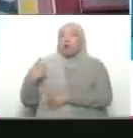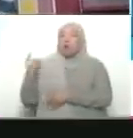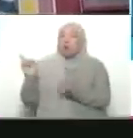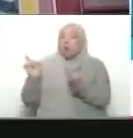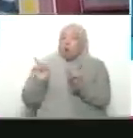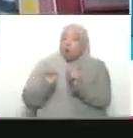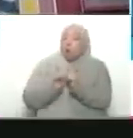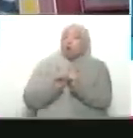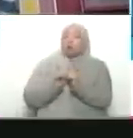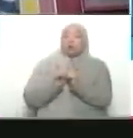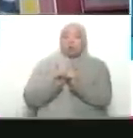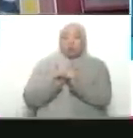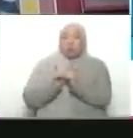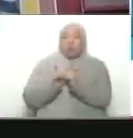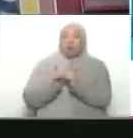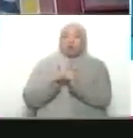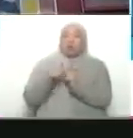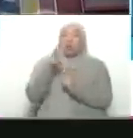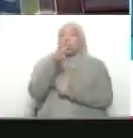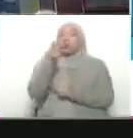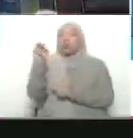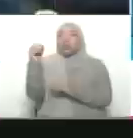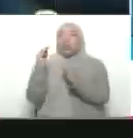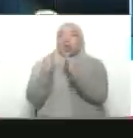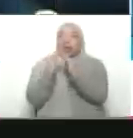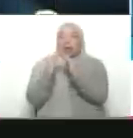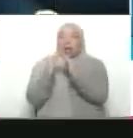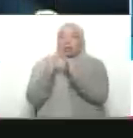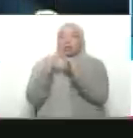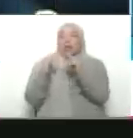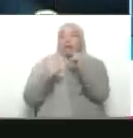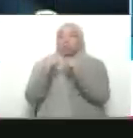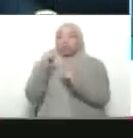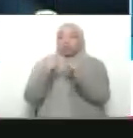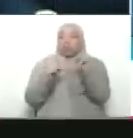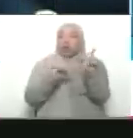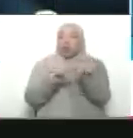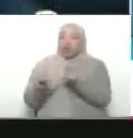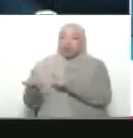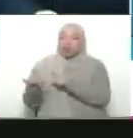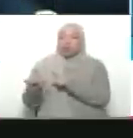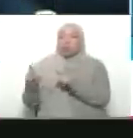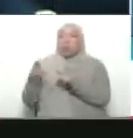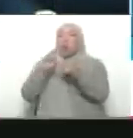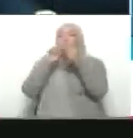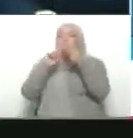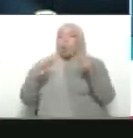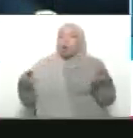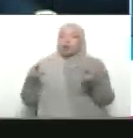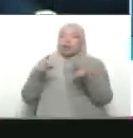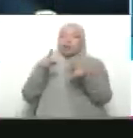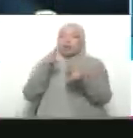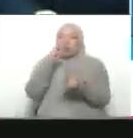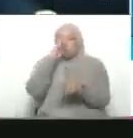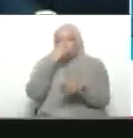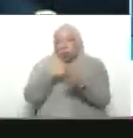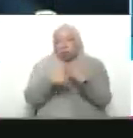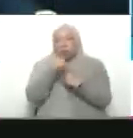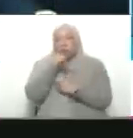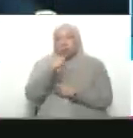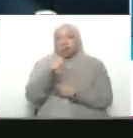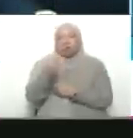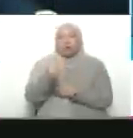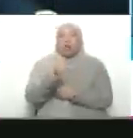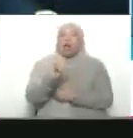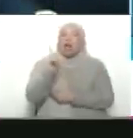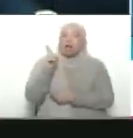en muy poco tiempo esas 200 viviendas se van a entregar y quedaría atendida su compromiso la promesa que